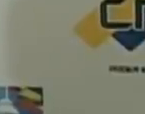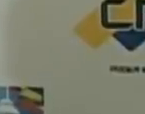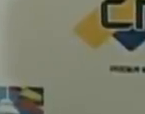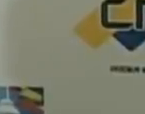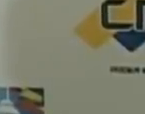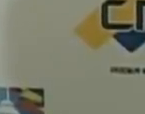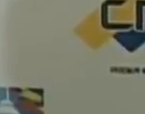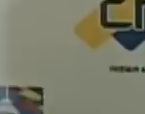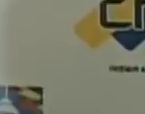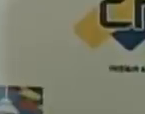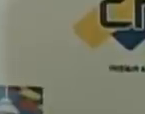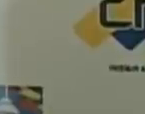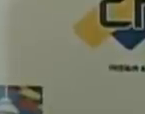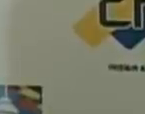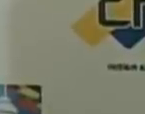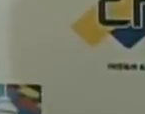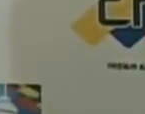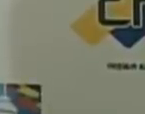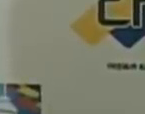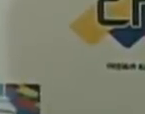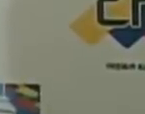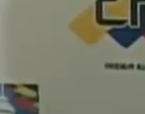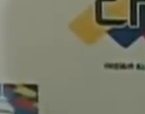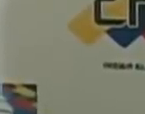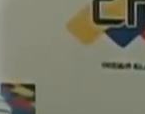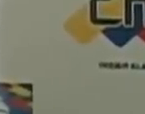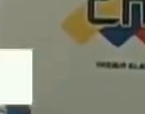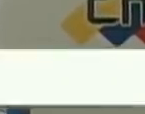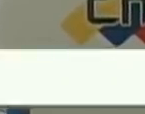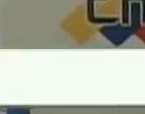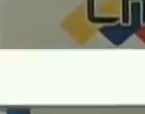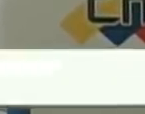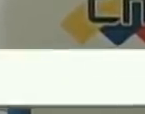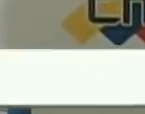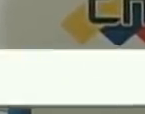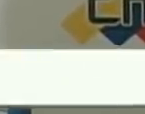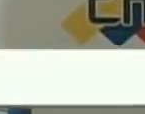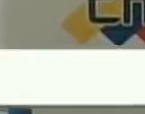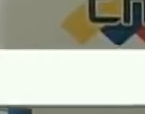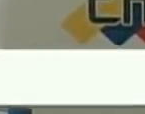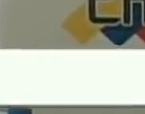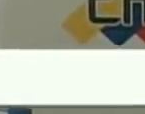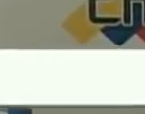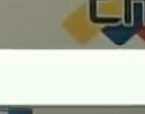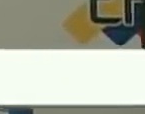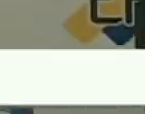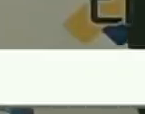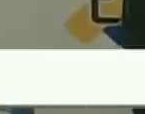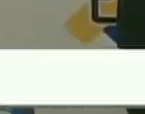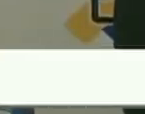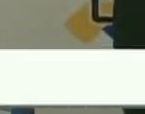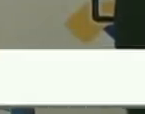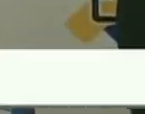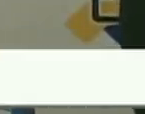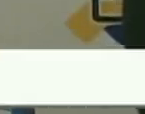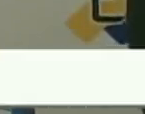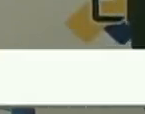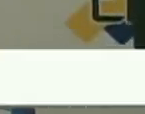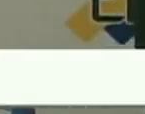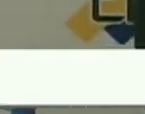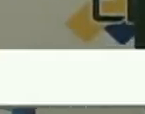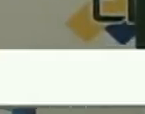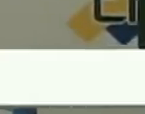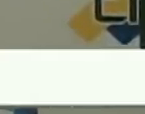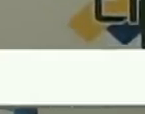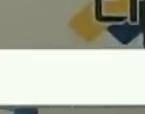la sede del Consejo Nacional Electoral ubicada en Plaza Caracas, precisamente en esta presentación de la solución tecnológica y el diseño de